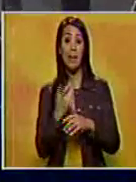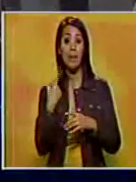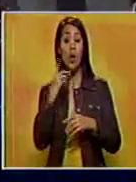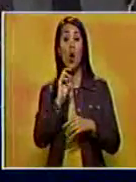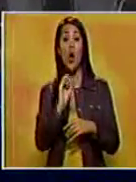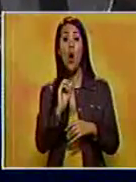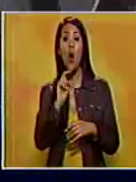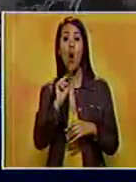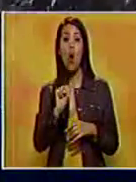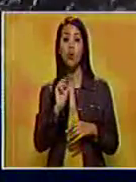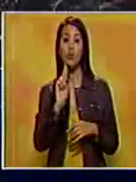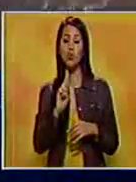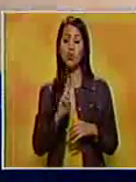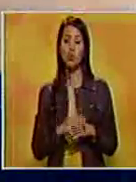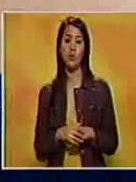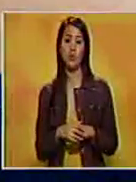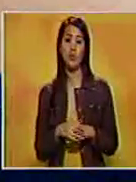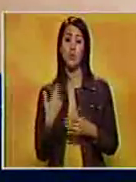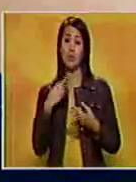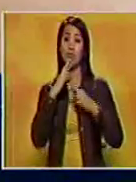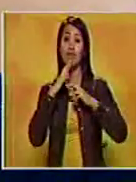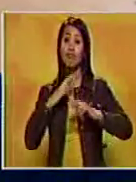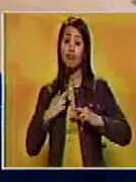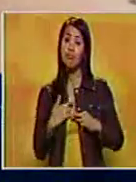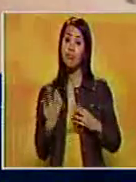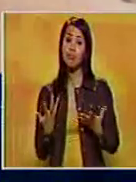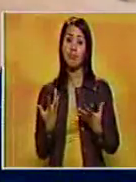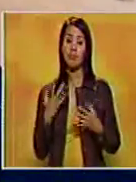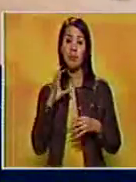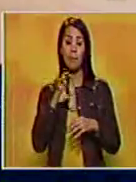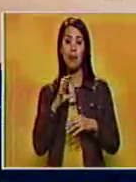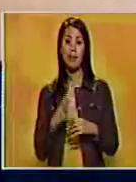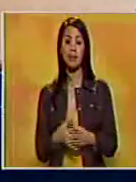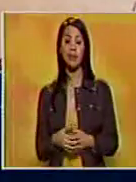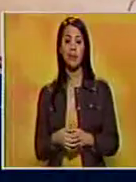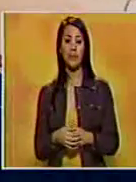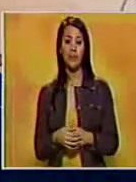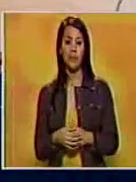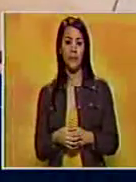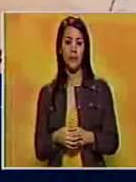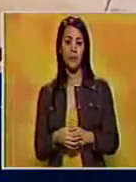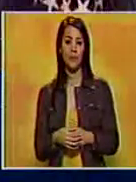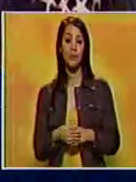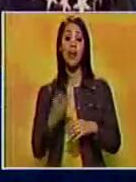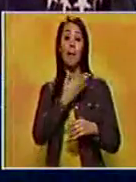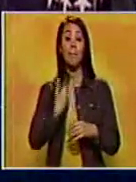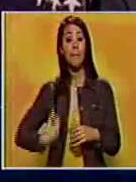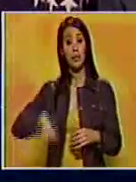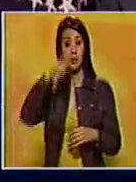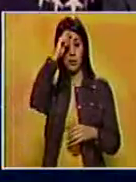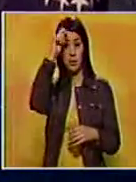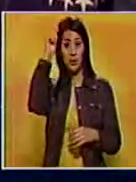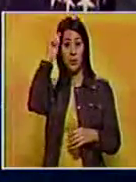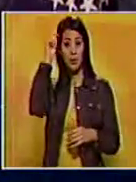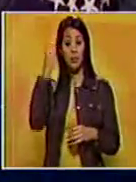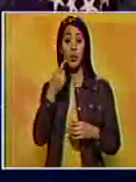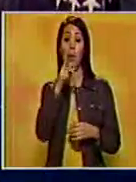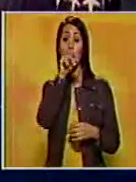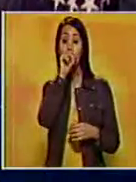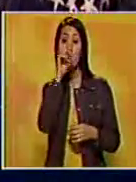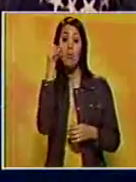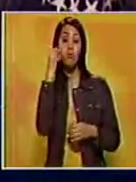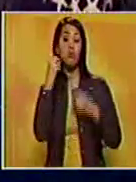la onu para adoptar una respuesta para el país de oriente medio de igual forma el presidente de donald trump escribió en su cuenta de